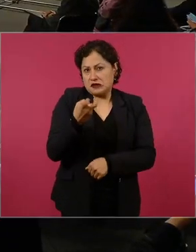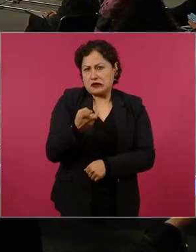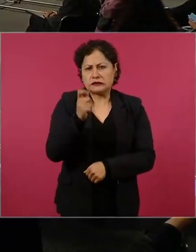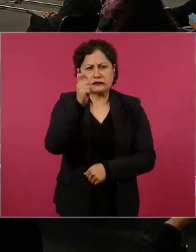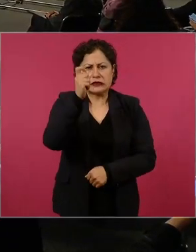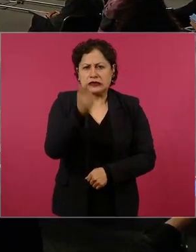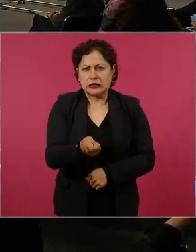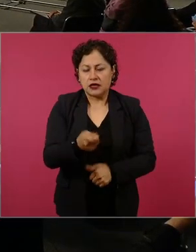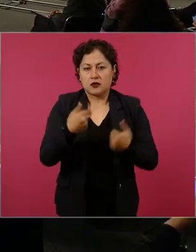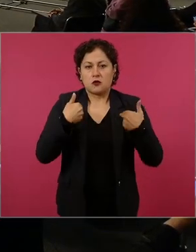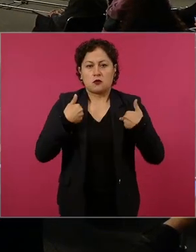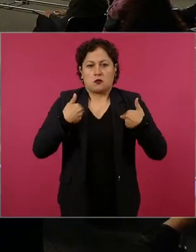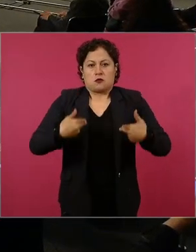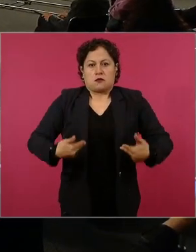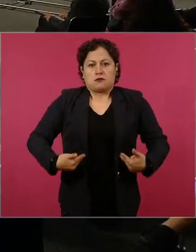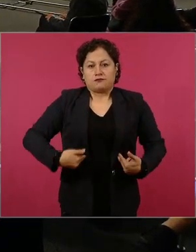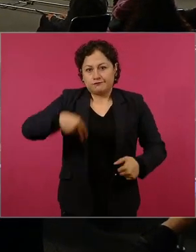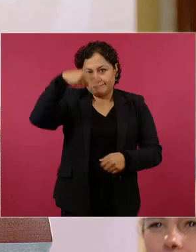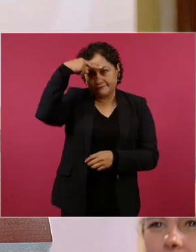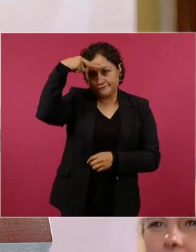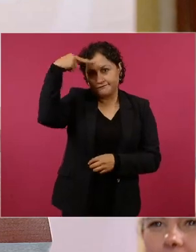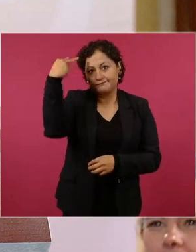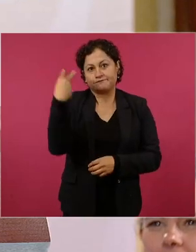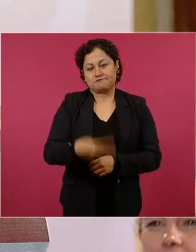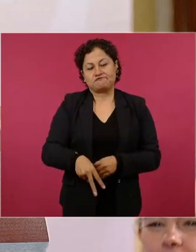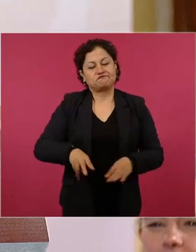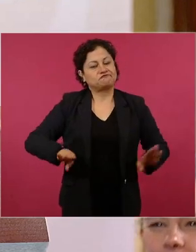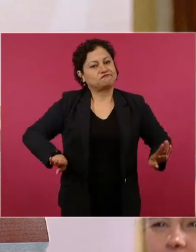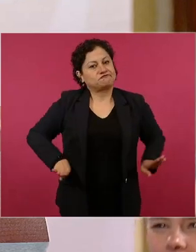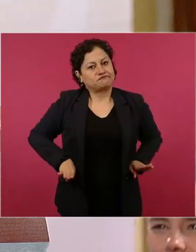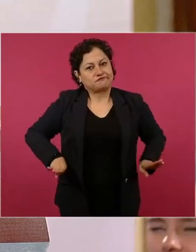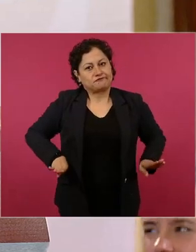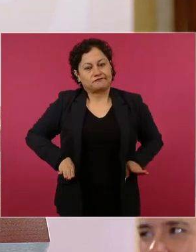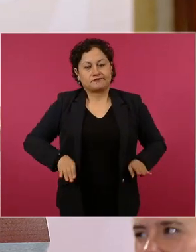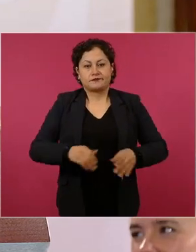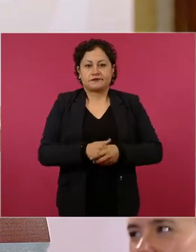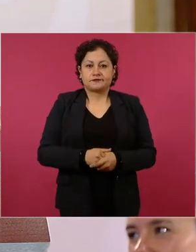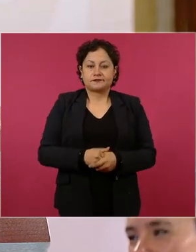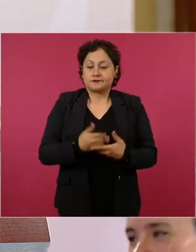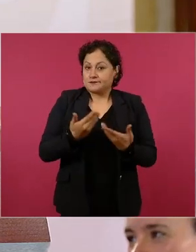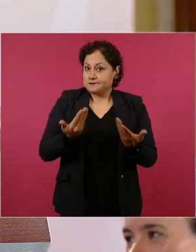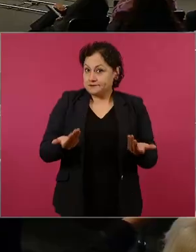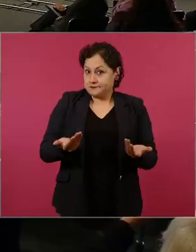vamos, pues, a recordar